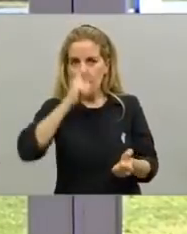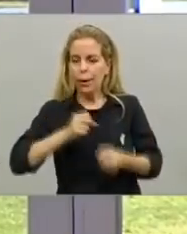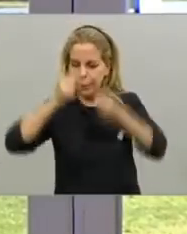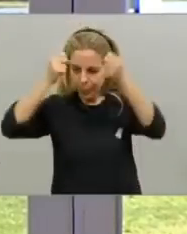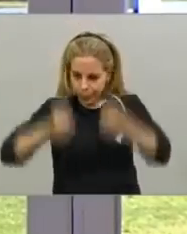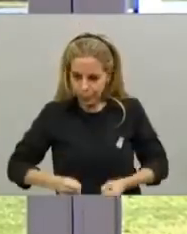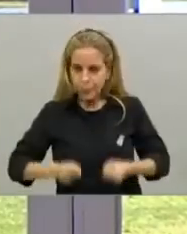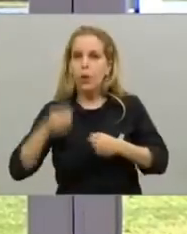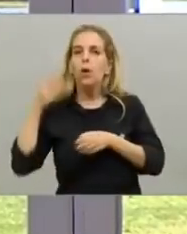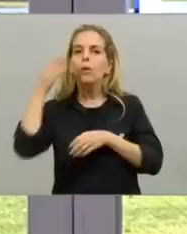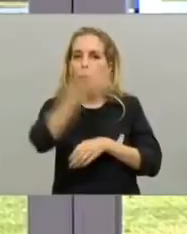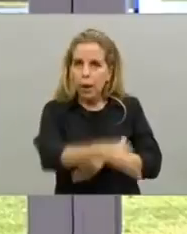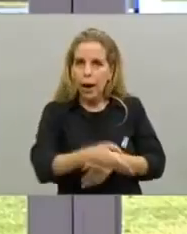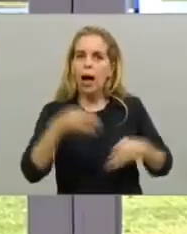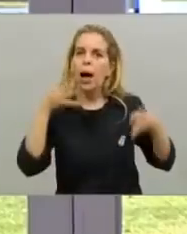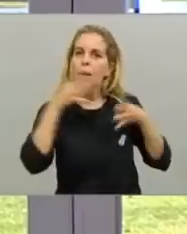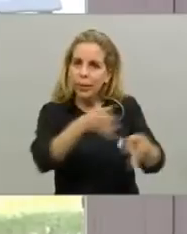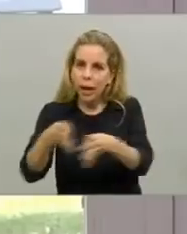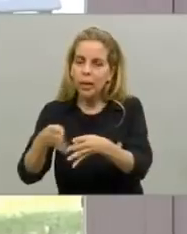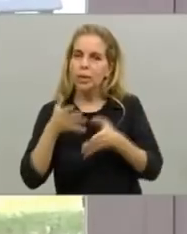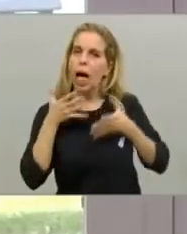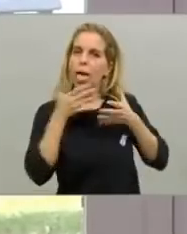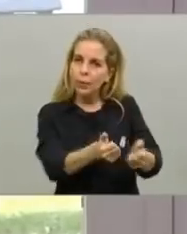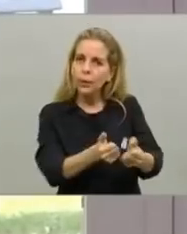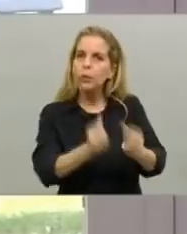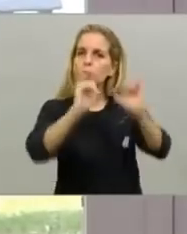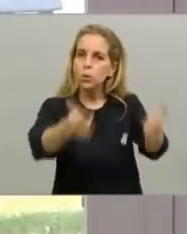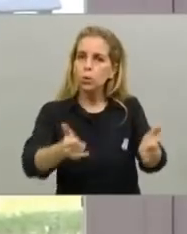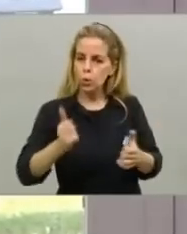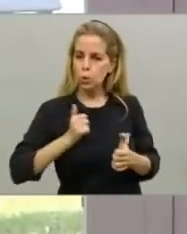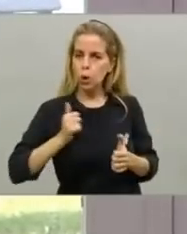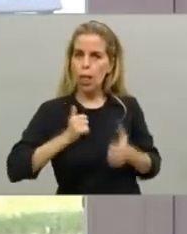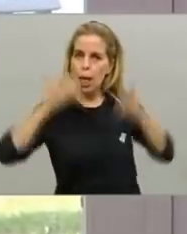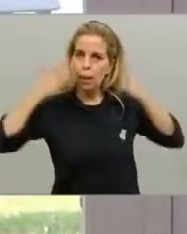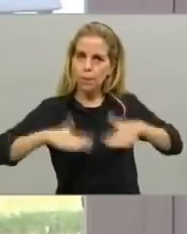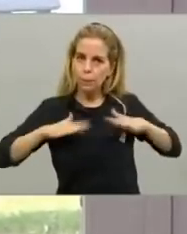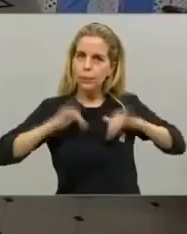Y se hizo soldado y puso todo su empeño y toda su fuerza